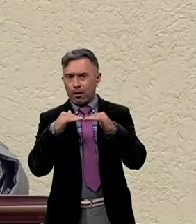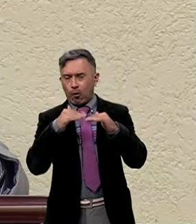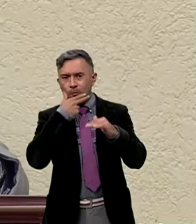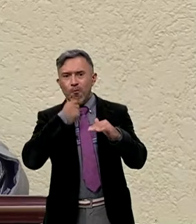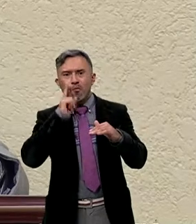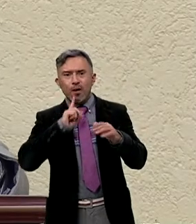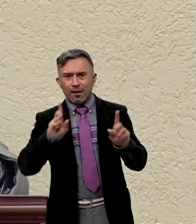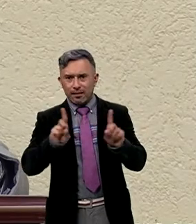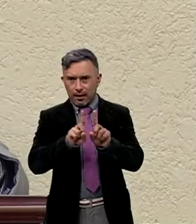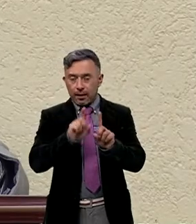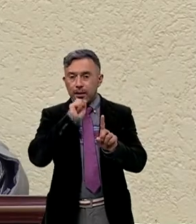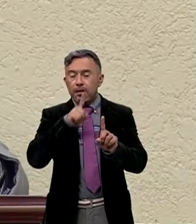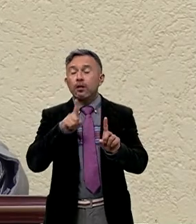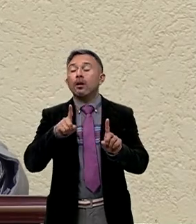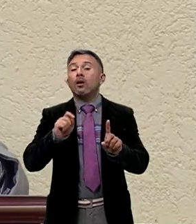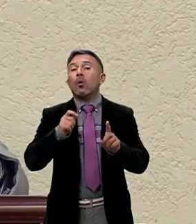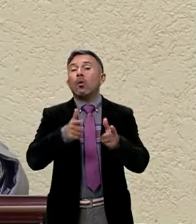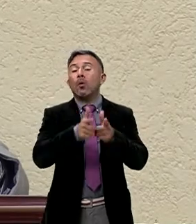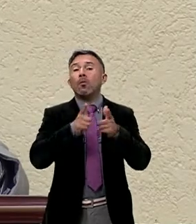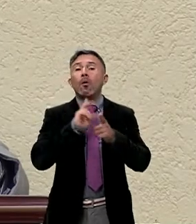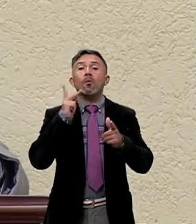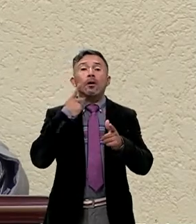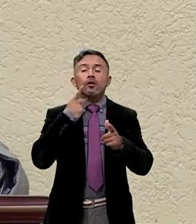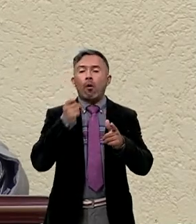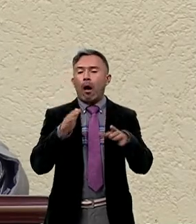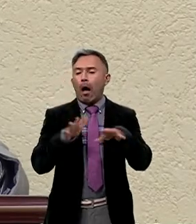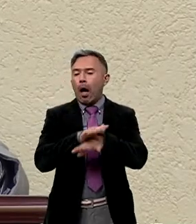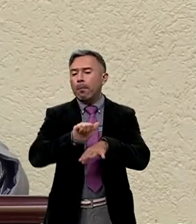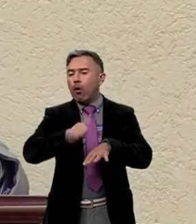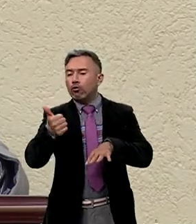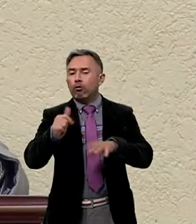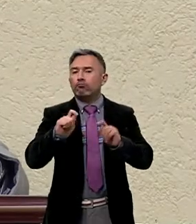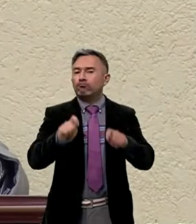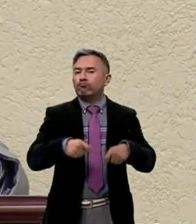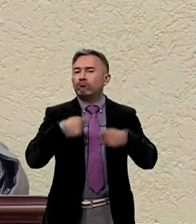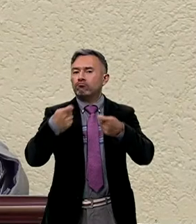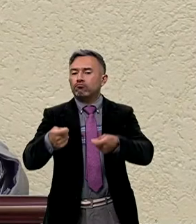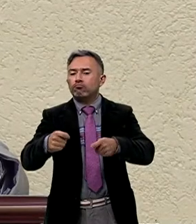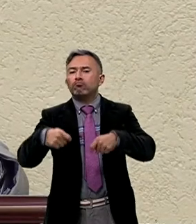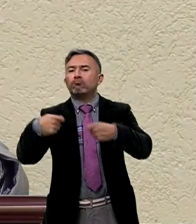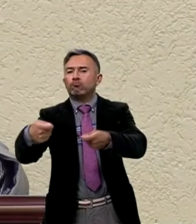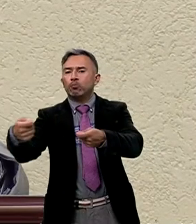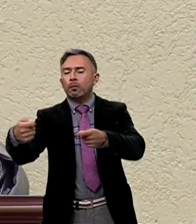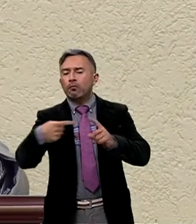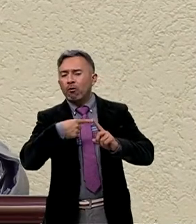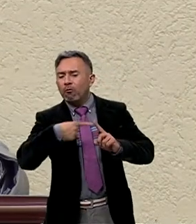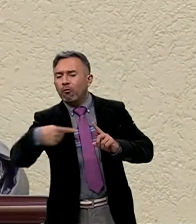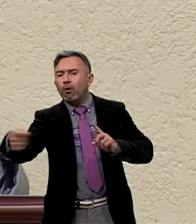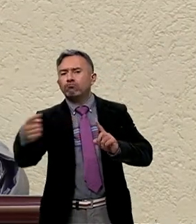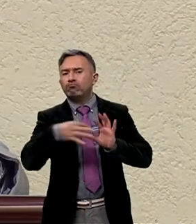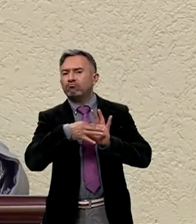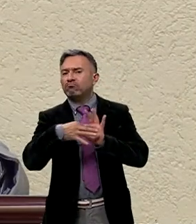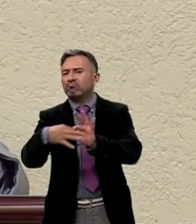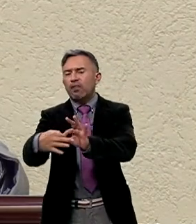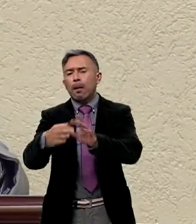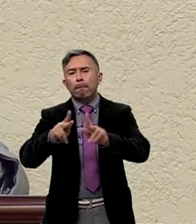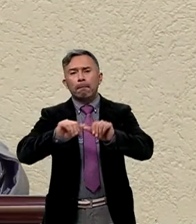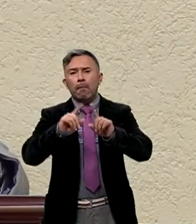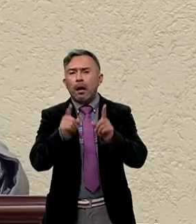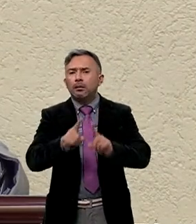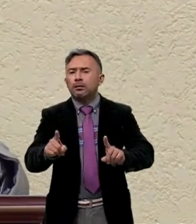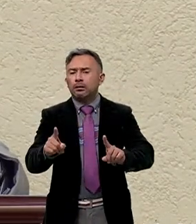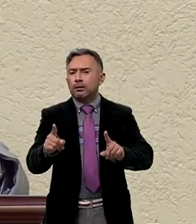transmisión de los poderes públicos de un partido a otro en paz con estabilidad política y gobernabilidad democrática